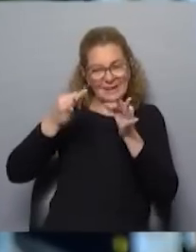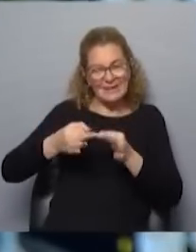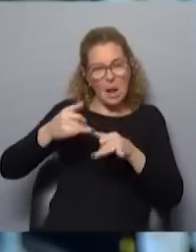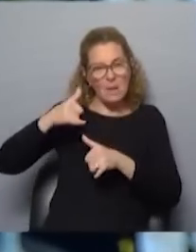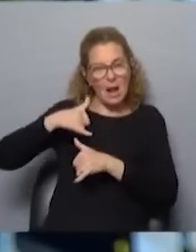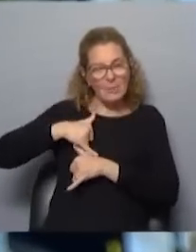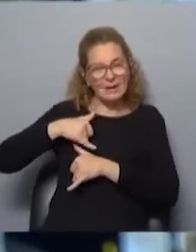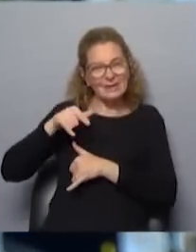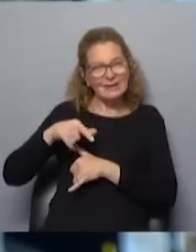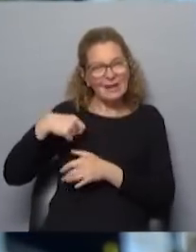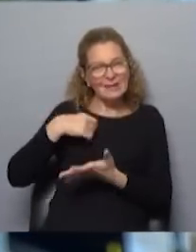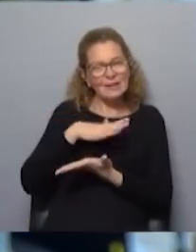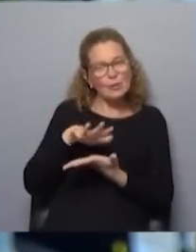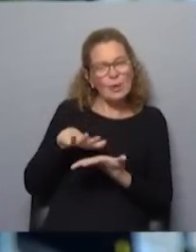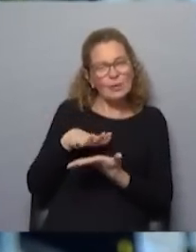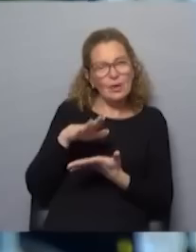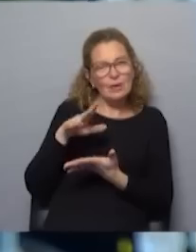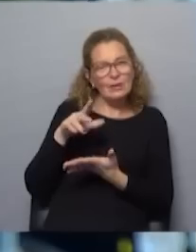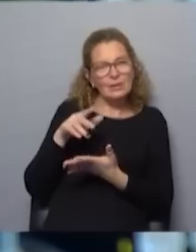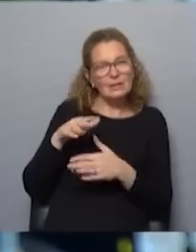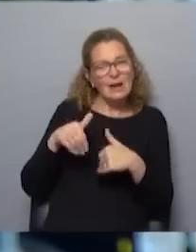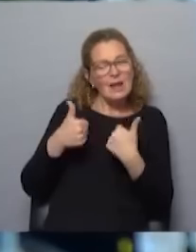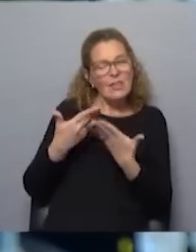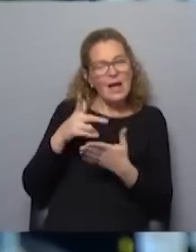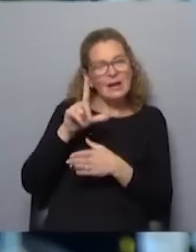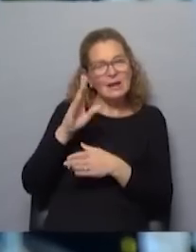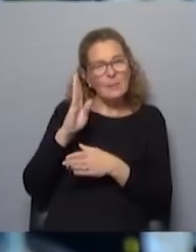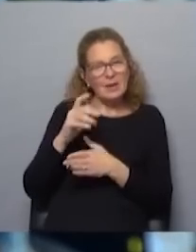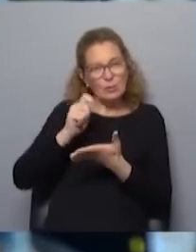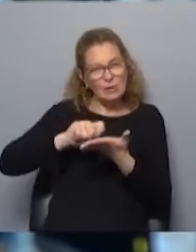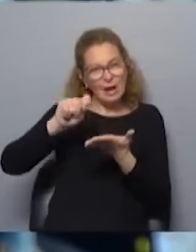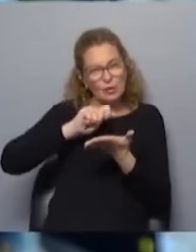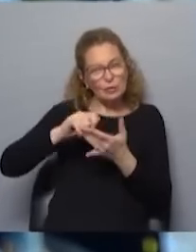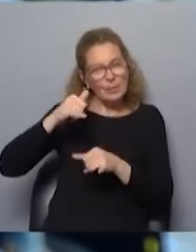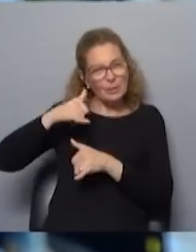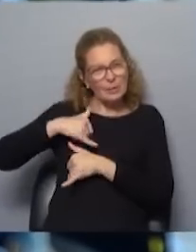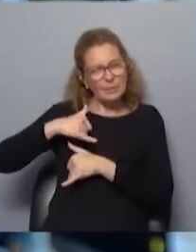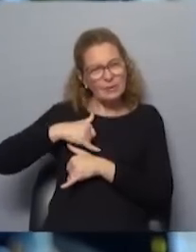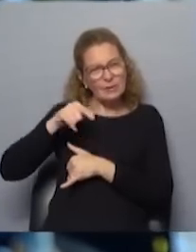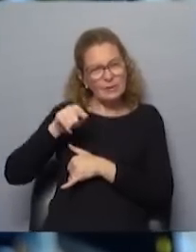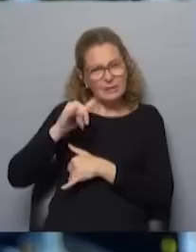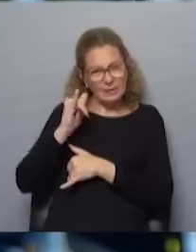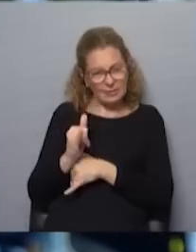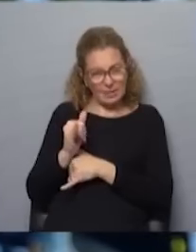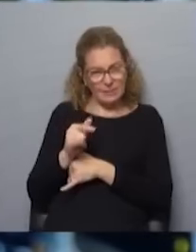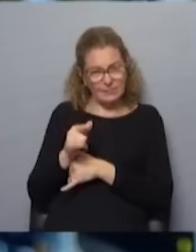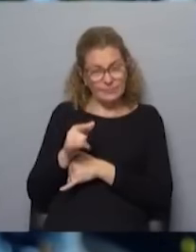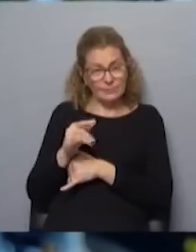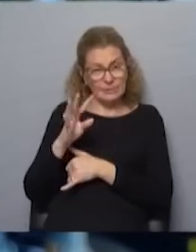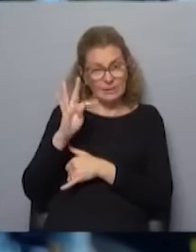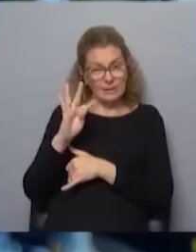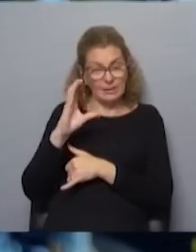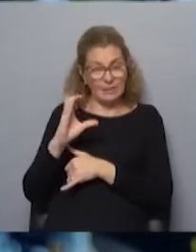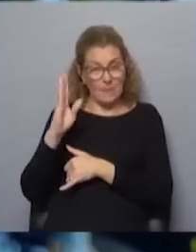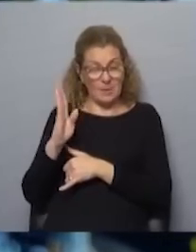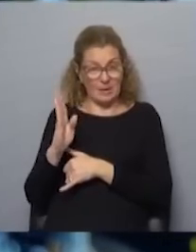se le remita a la alp una nota por armada diciéndole que si que se peca tuna